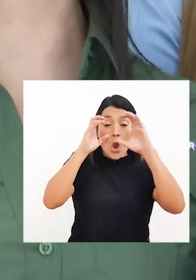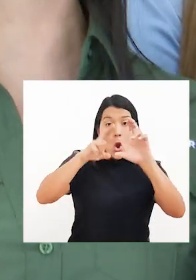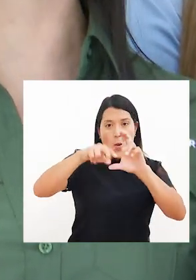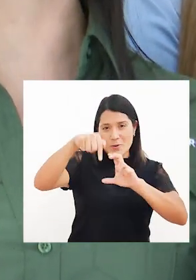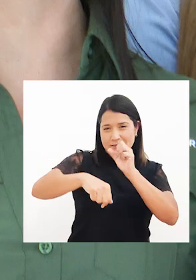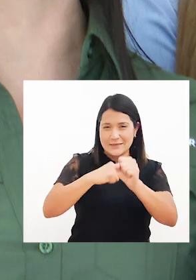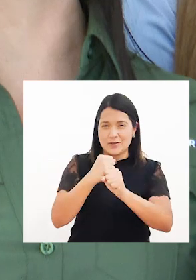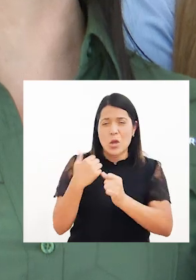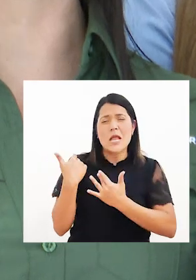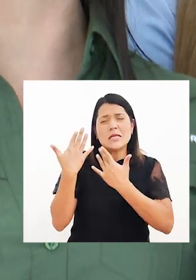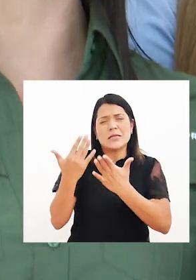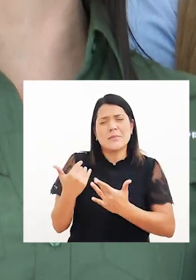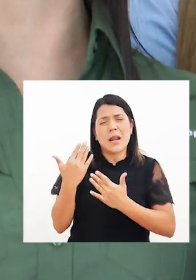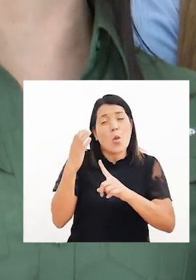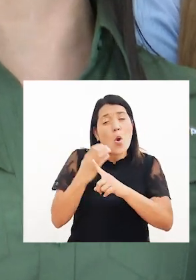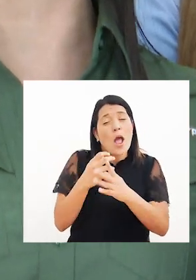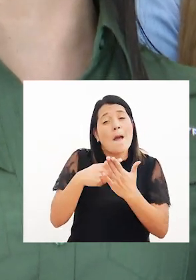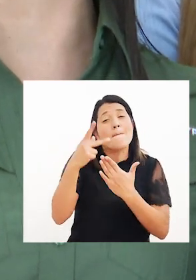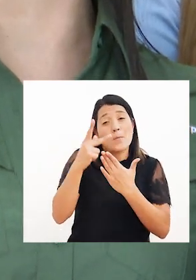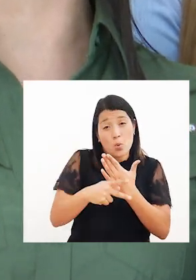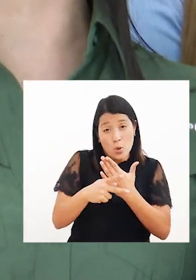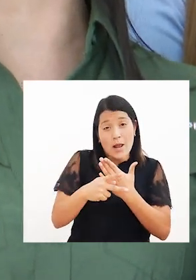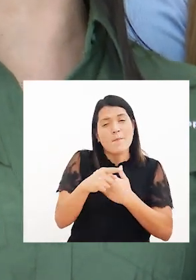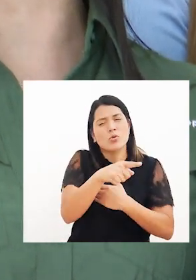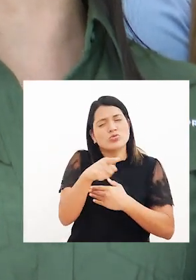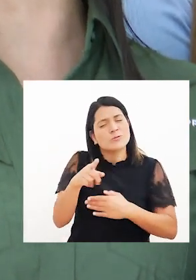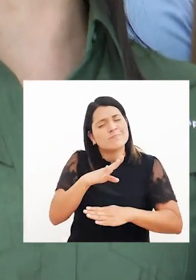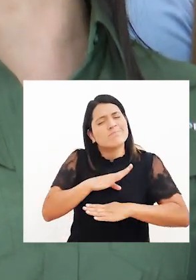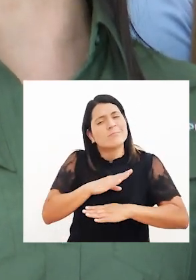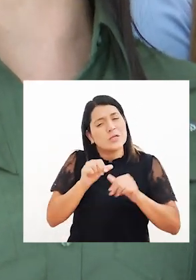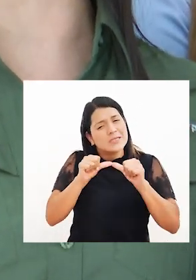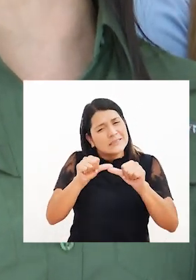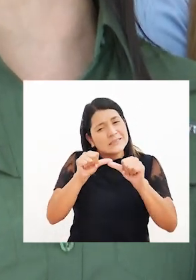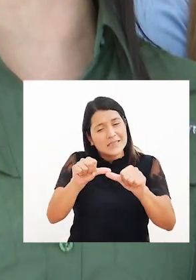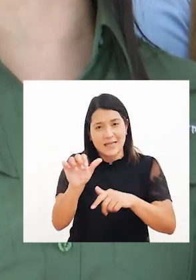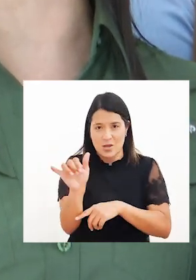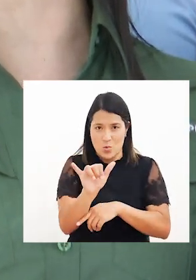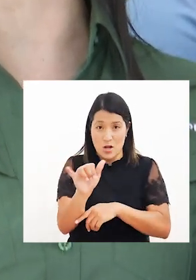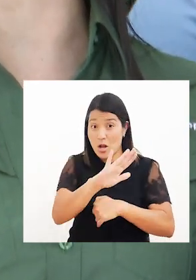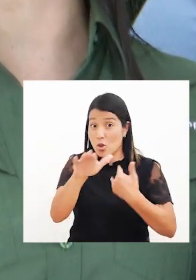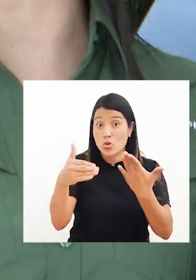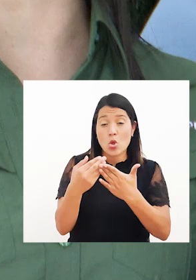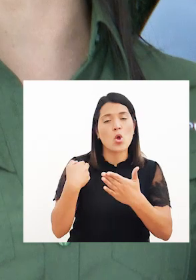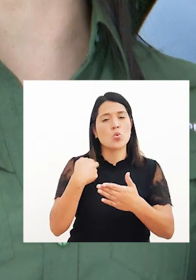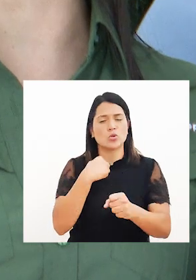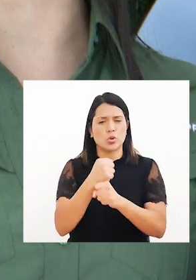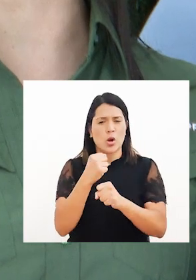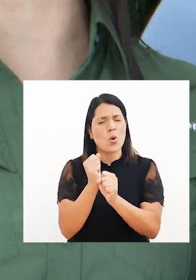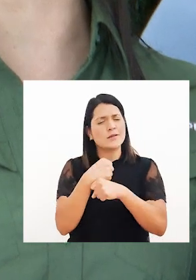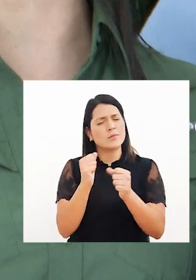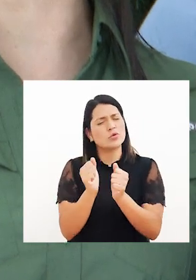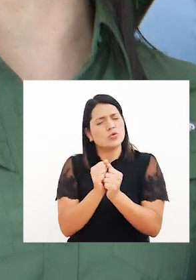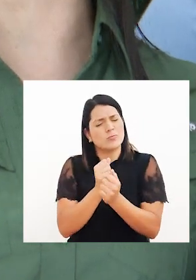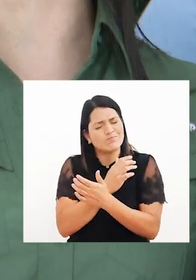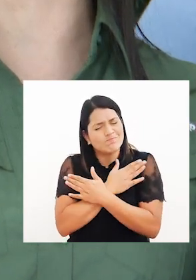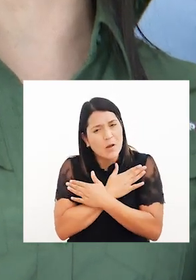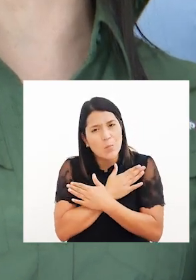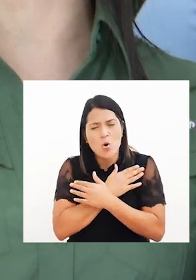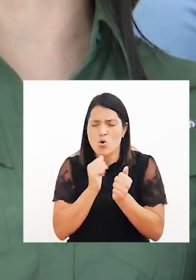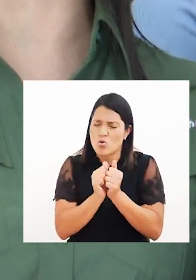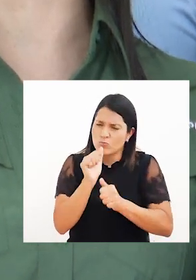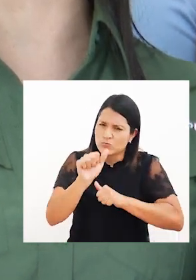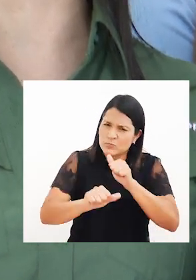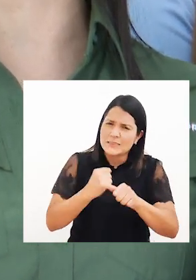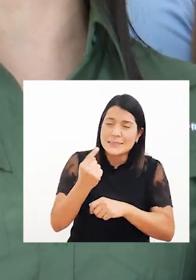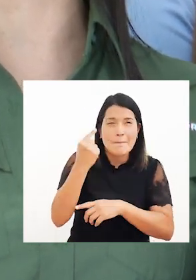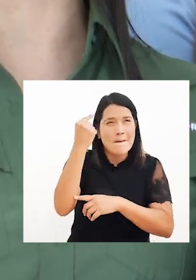que hemos producido y hemos llevado a sus hogares haya sido de su agrado y lo siga siendo. Todo lo que hacemos se hace con cariño, con gran tesón y pensando